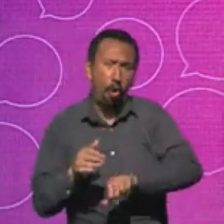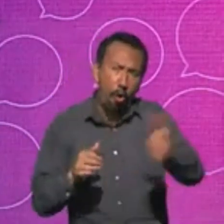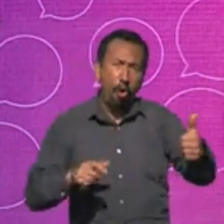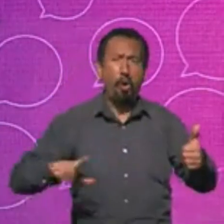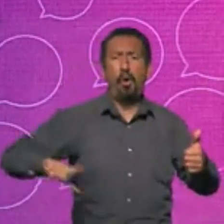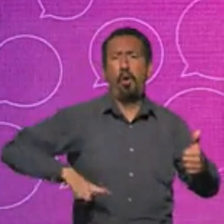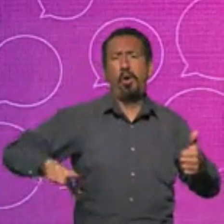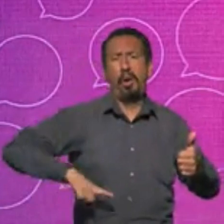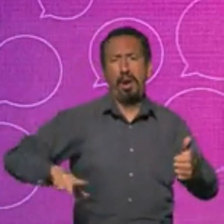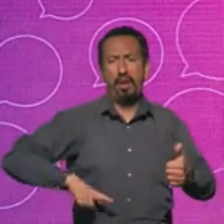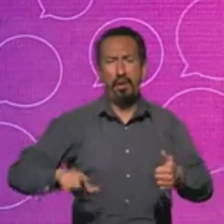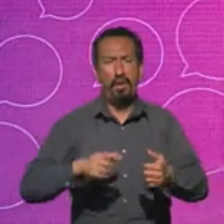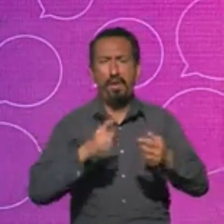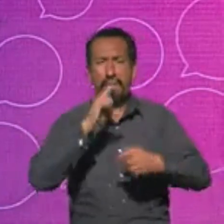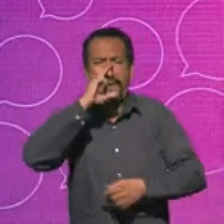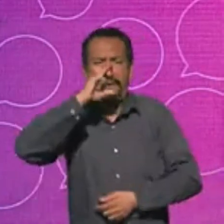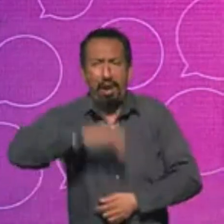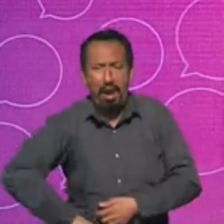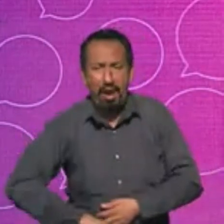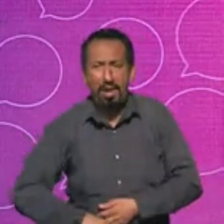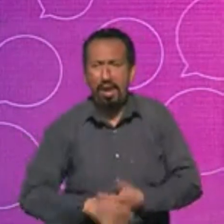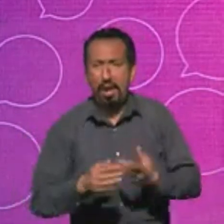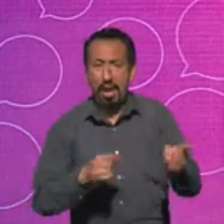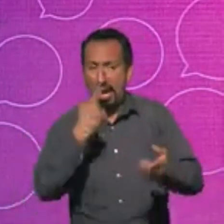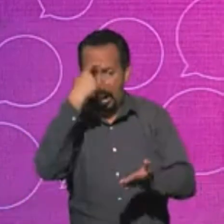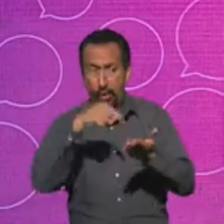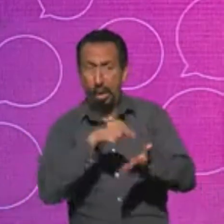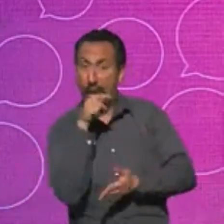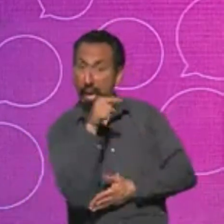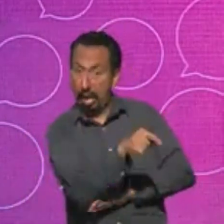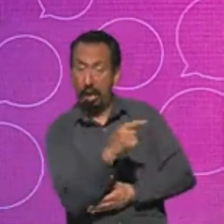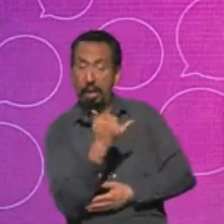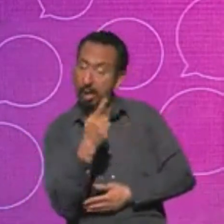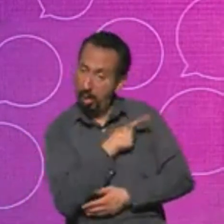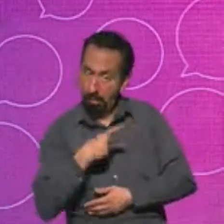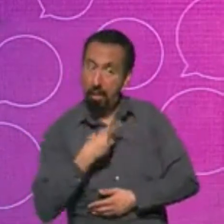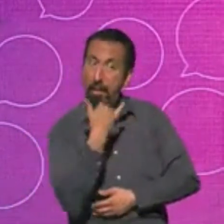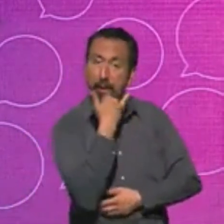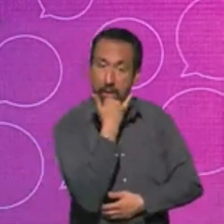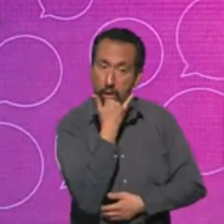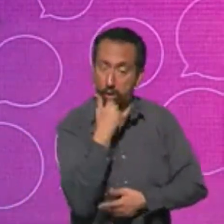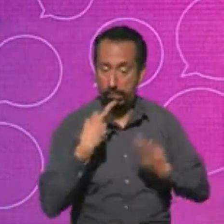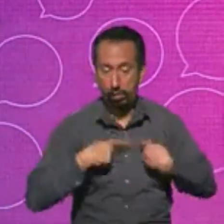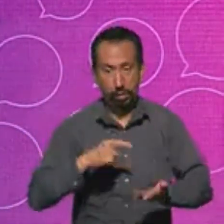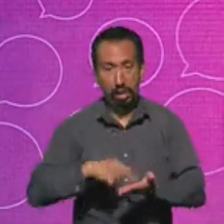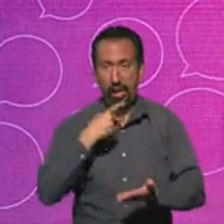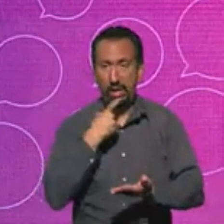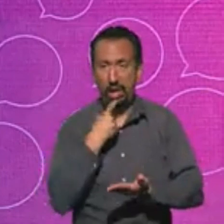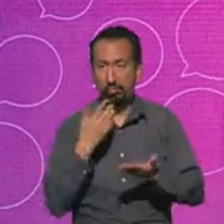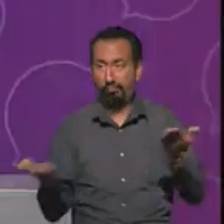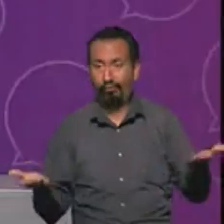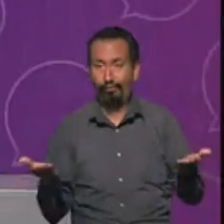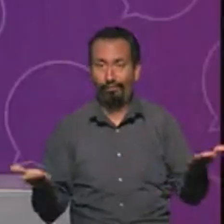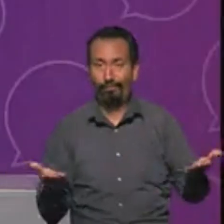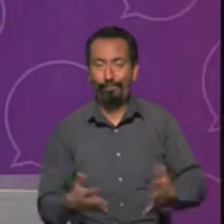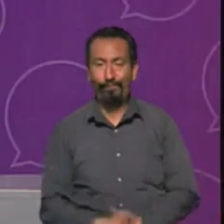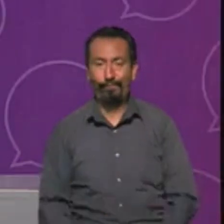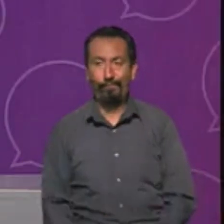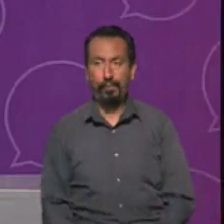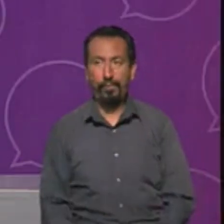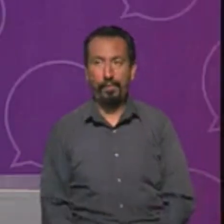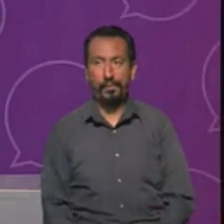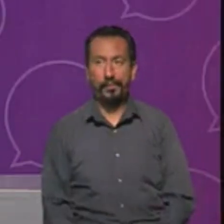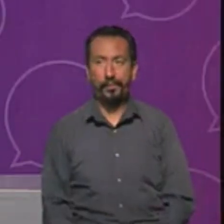fallido en tema de seguridad que tal vez quien debería pedir perdón es otra persona a los celayenses Muchas gracias candidato